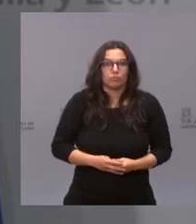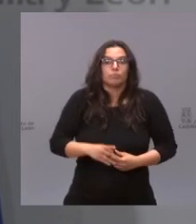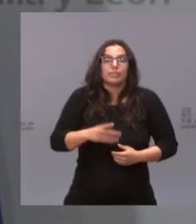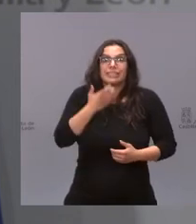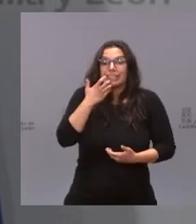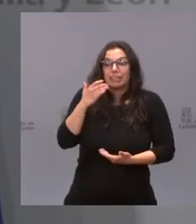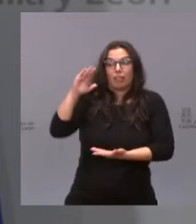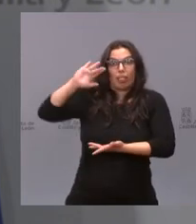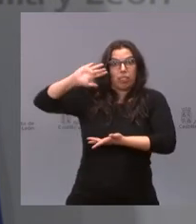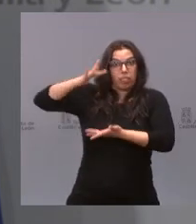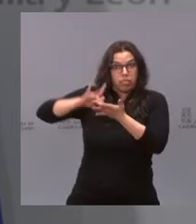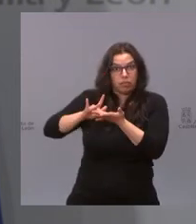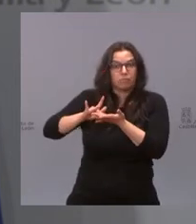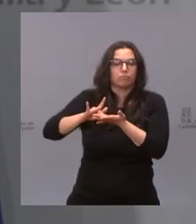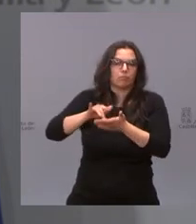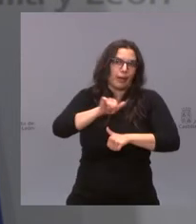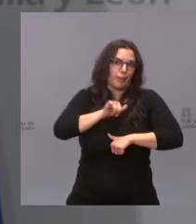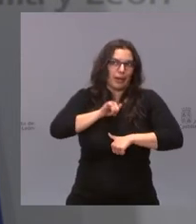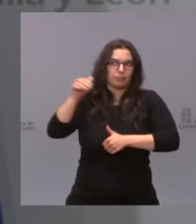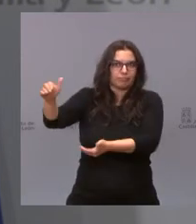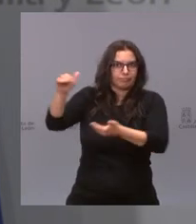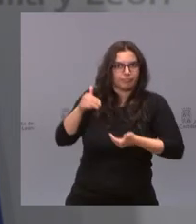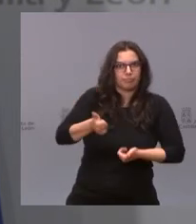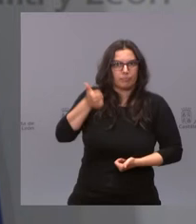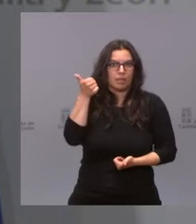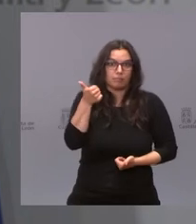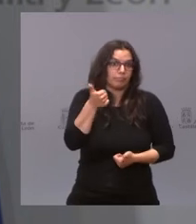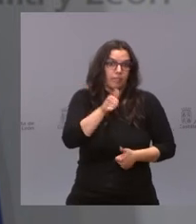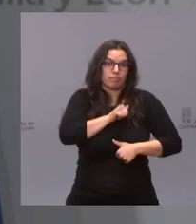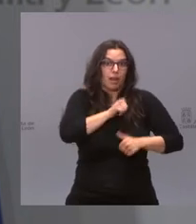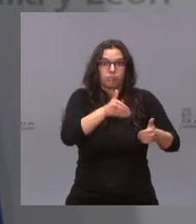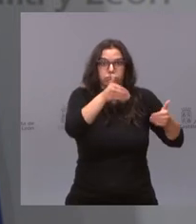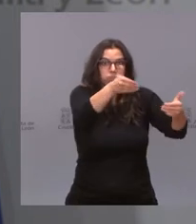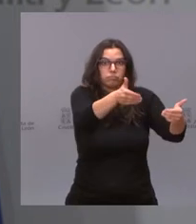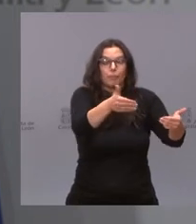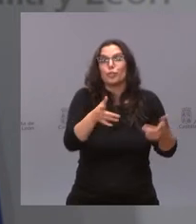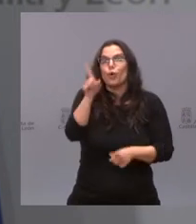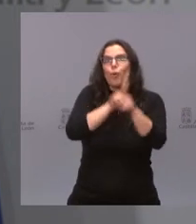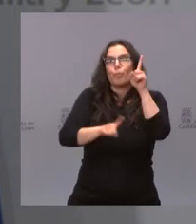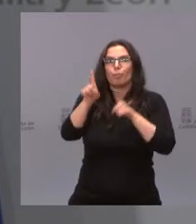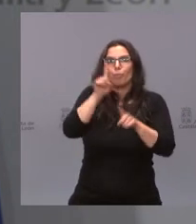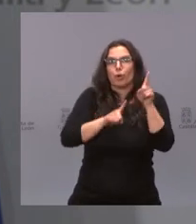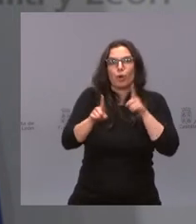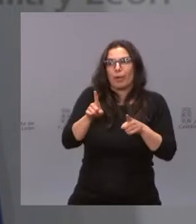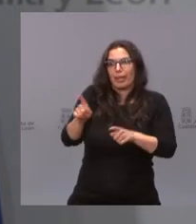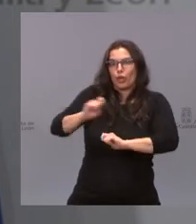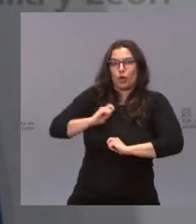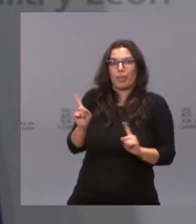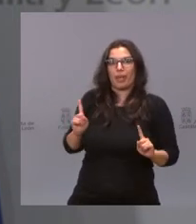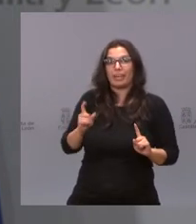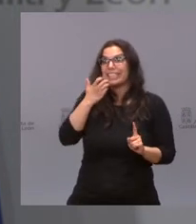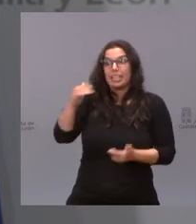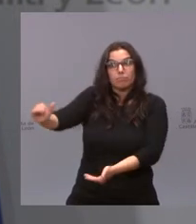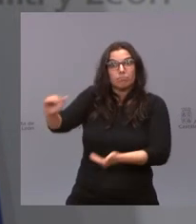si no hay dosis. Tendremos que retrasarla, la vacunación, si no tenemos dosis. Pero eso es un problema de capacidad. A nosotros si nos dan